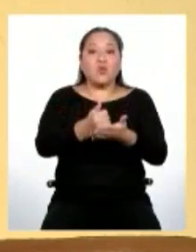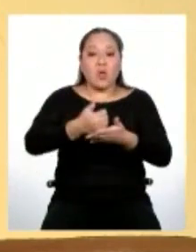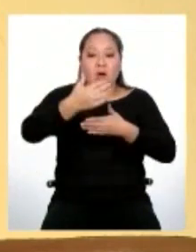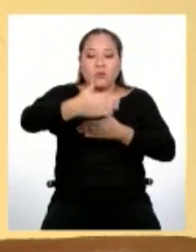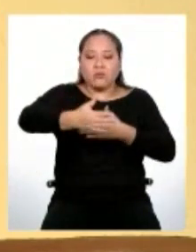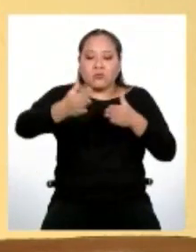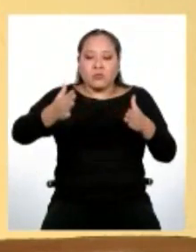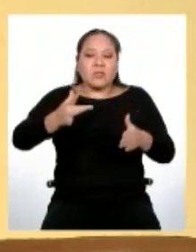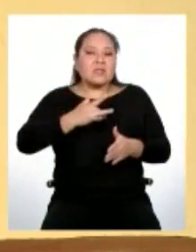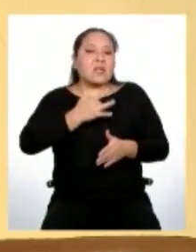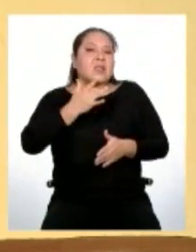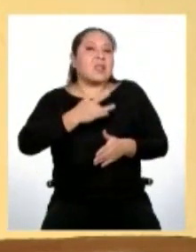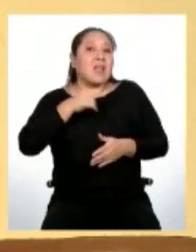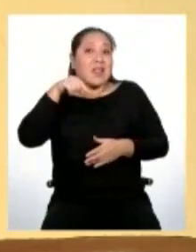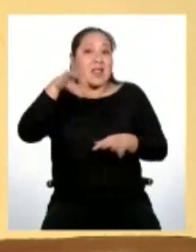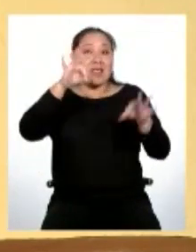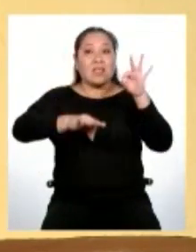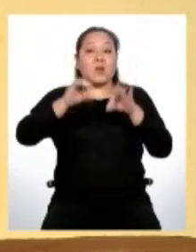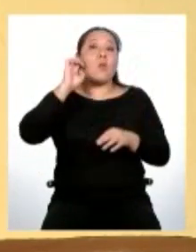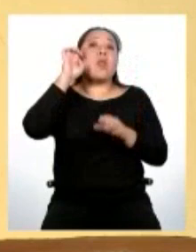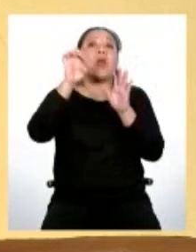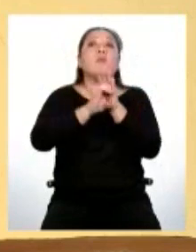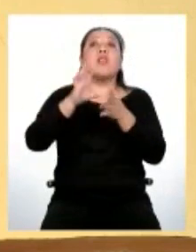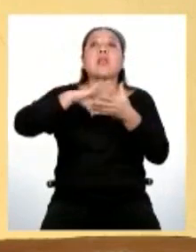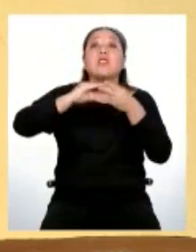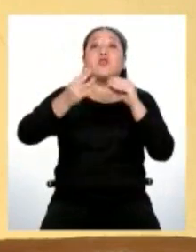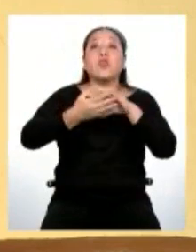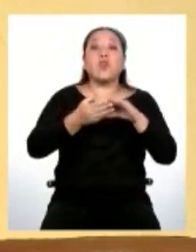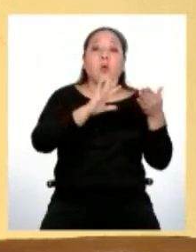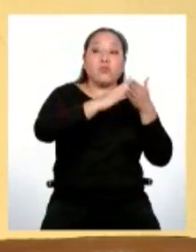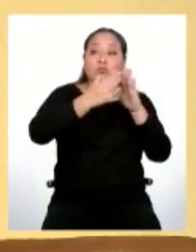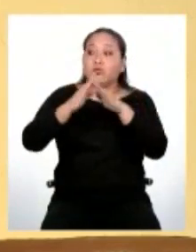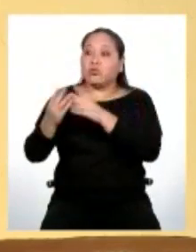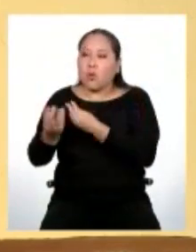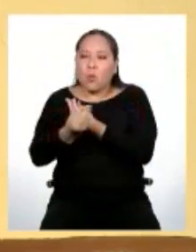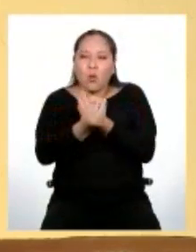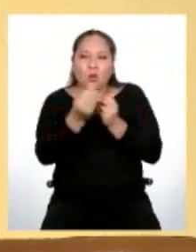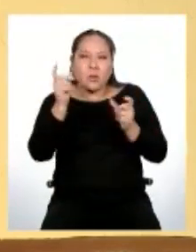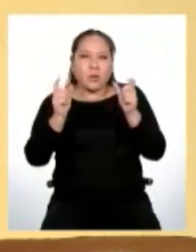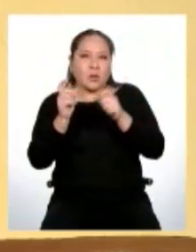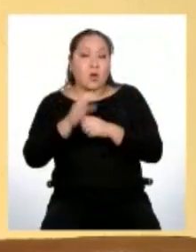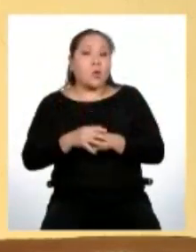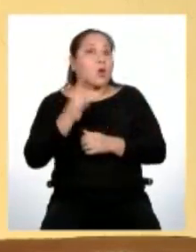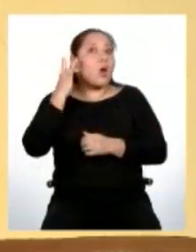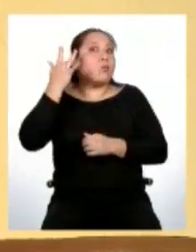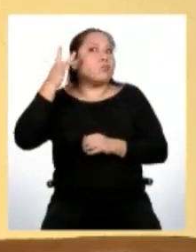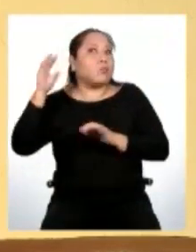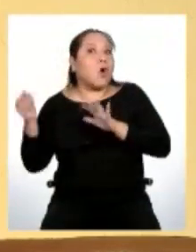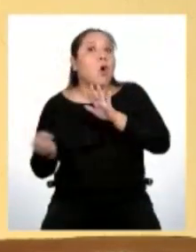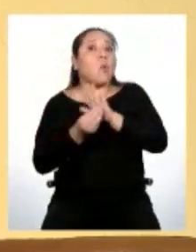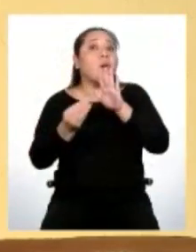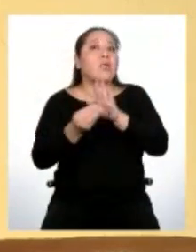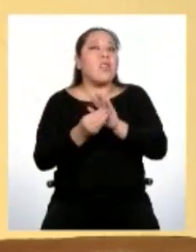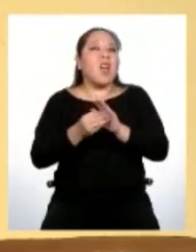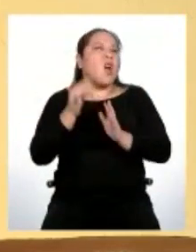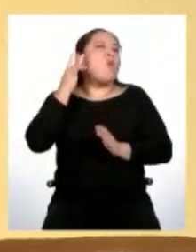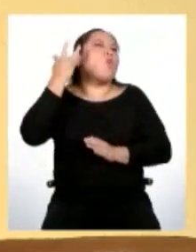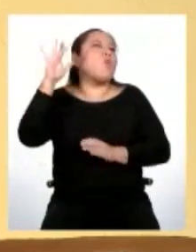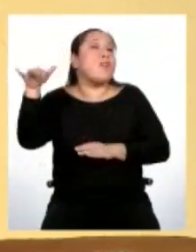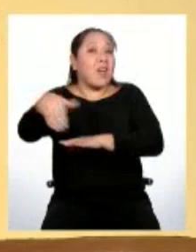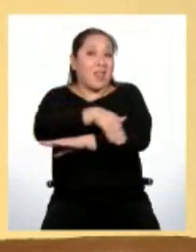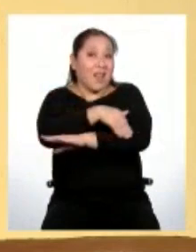la obra. Por ejemplo, si tu historia se desarrolla en una ciudad muy poblada, puedes agregar un efecto de sonido de bulla de la